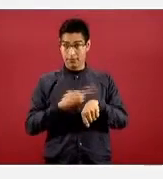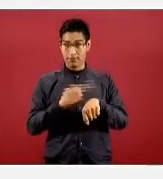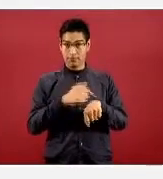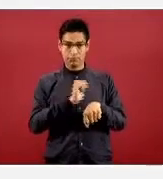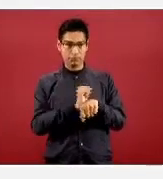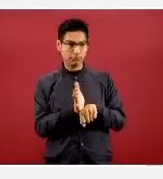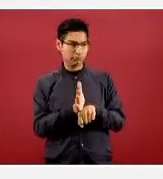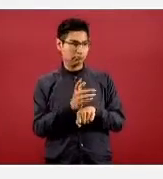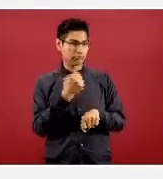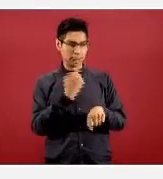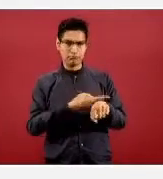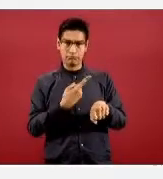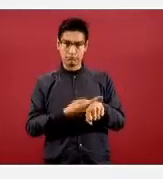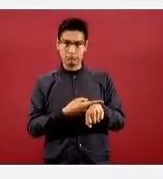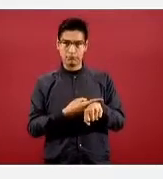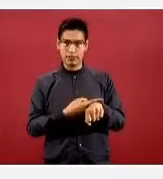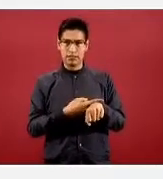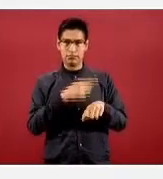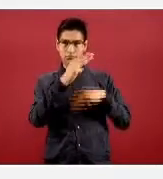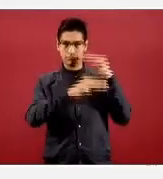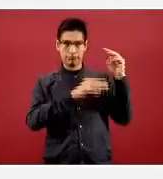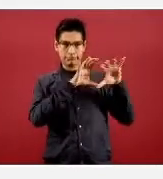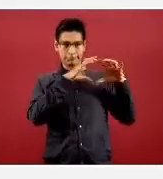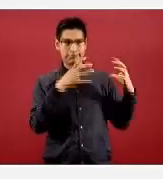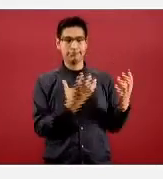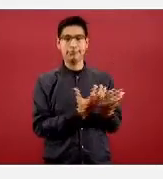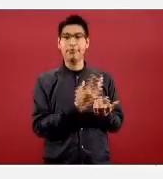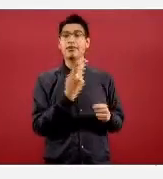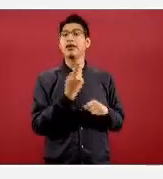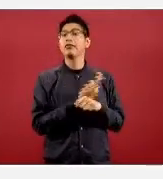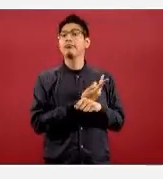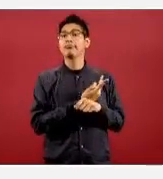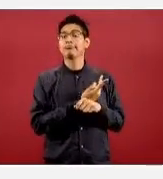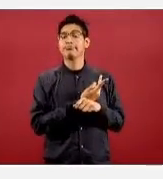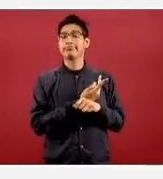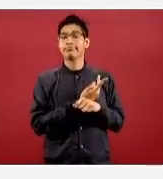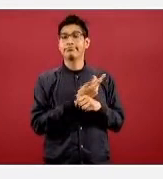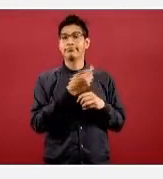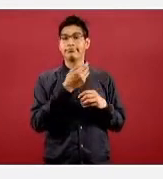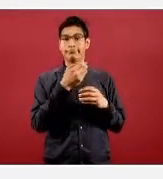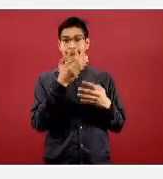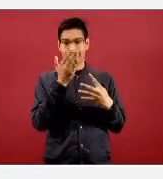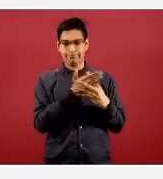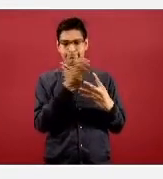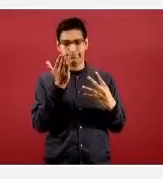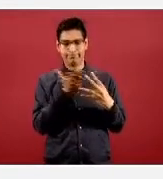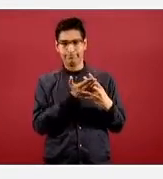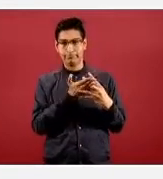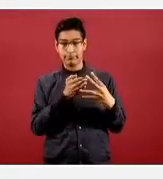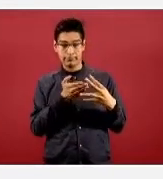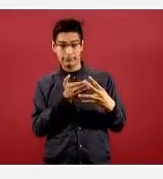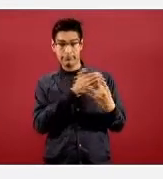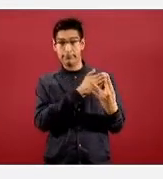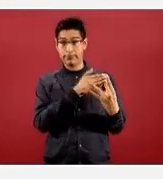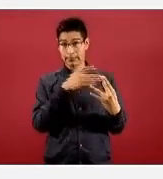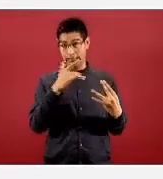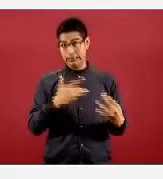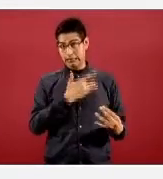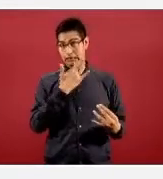la enfermedad a nivel mundial, las dos terceras partes se han producido o han iniciado con